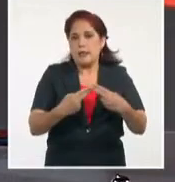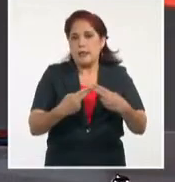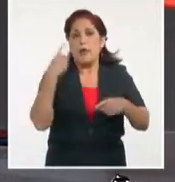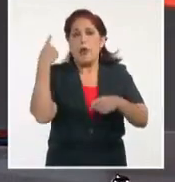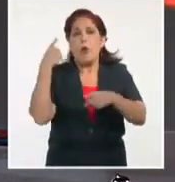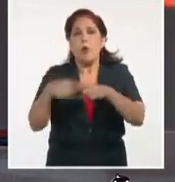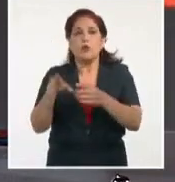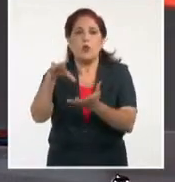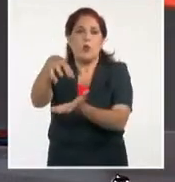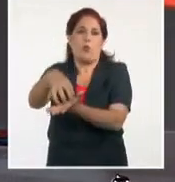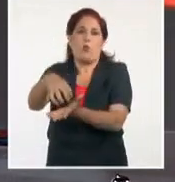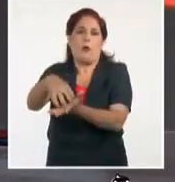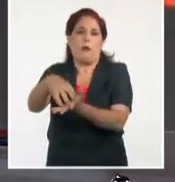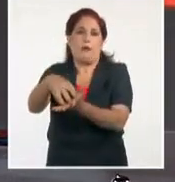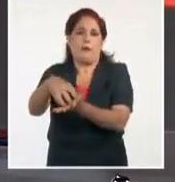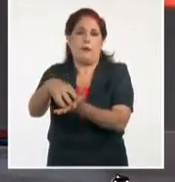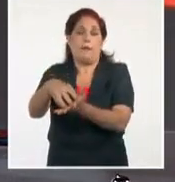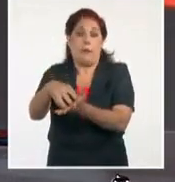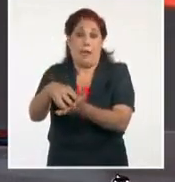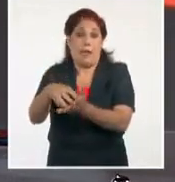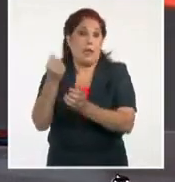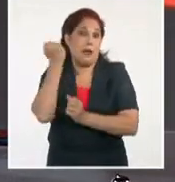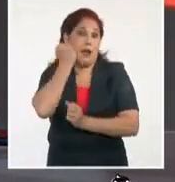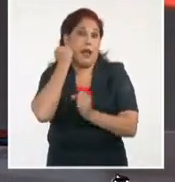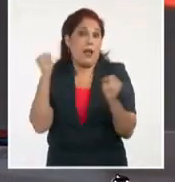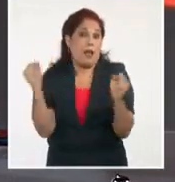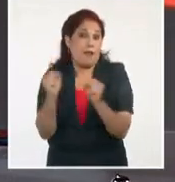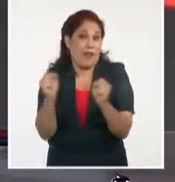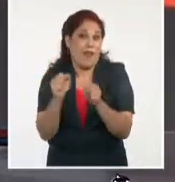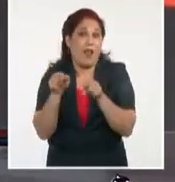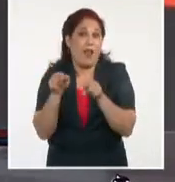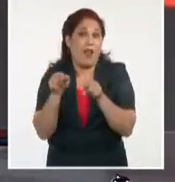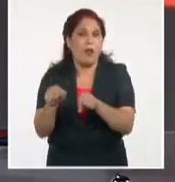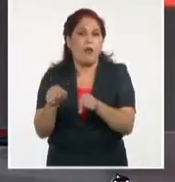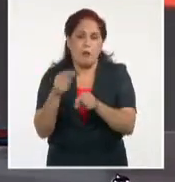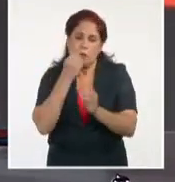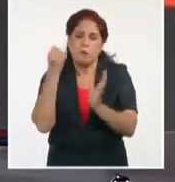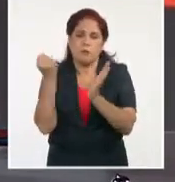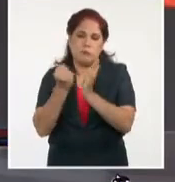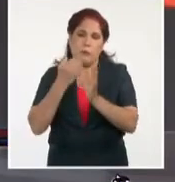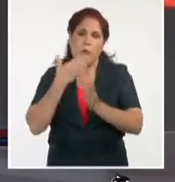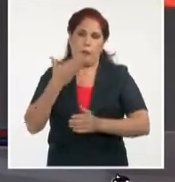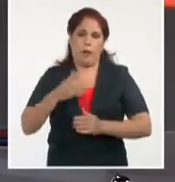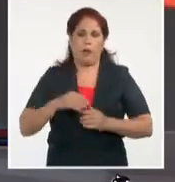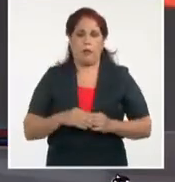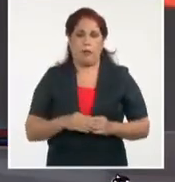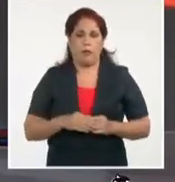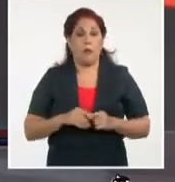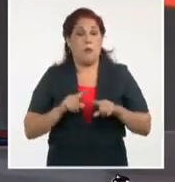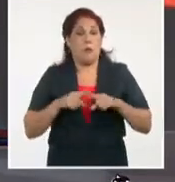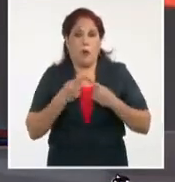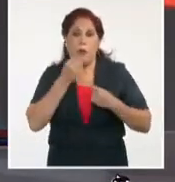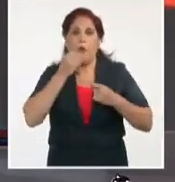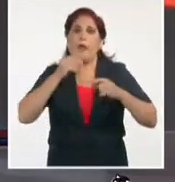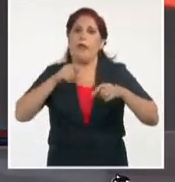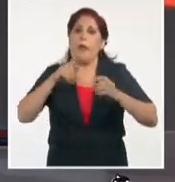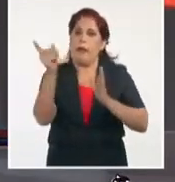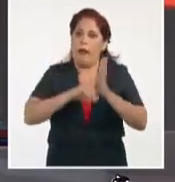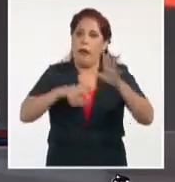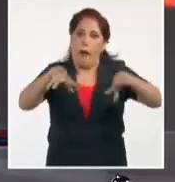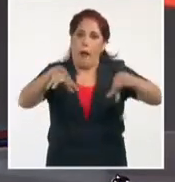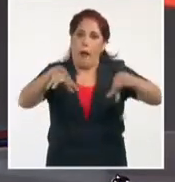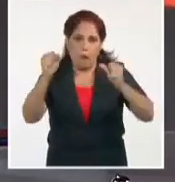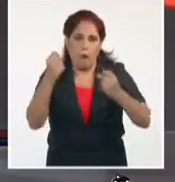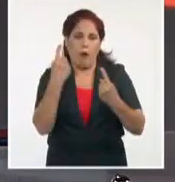lugar seguro donde la refrigeración se pudiera garantizar, previendo los cortes de